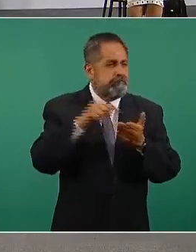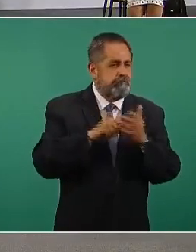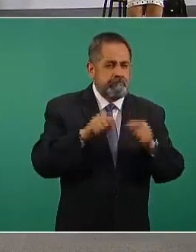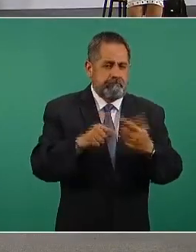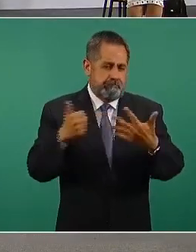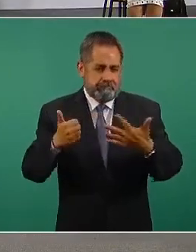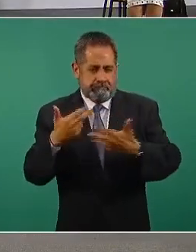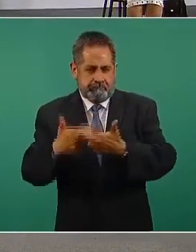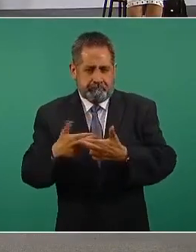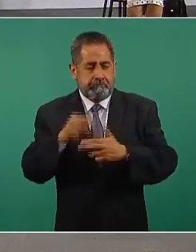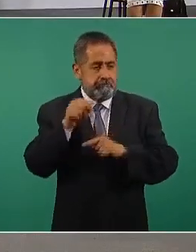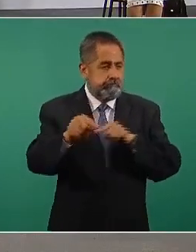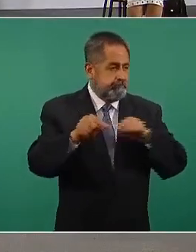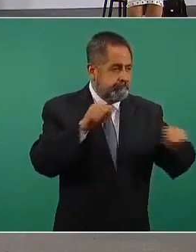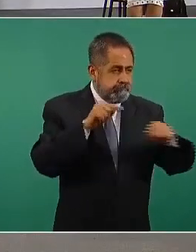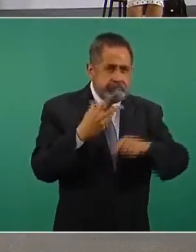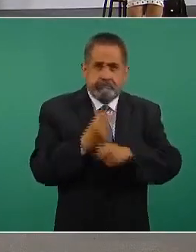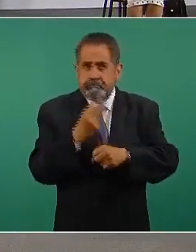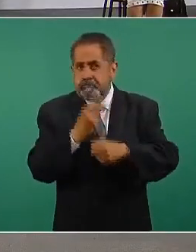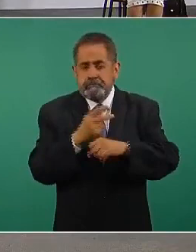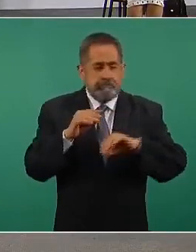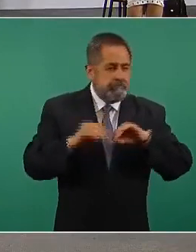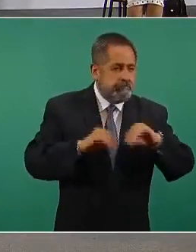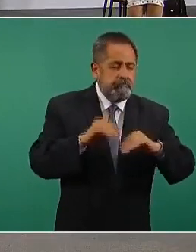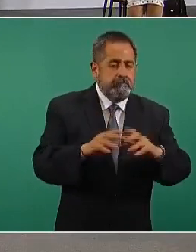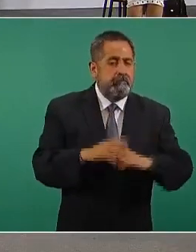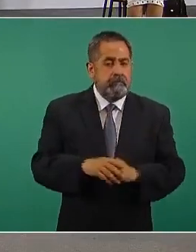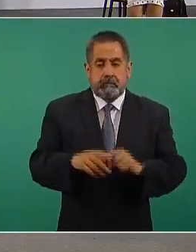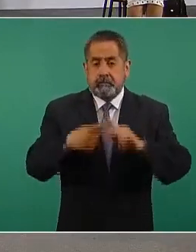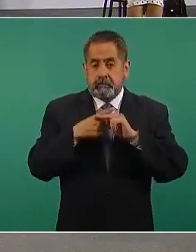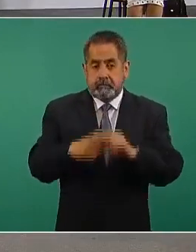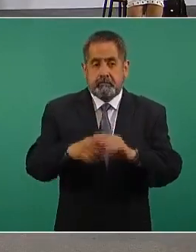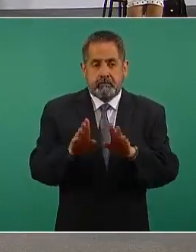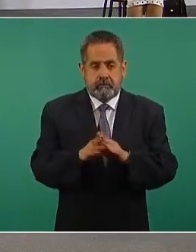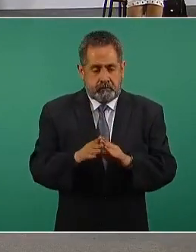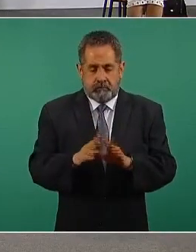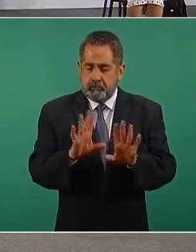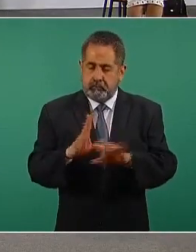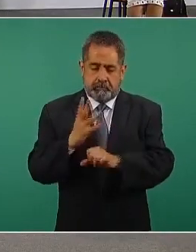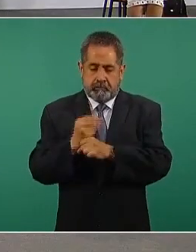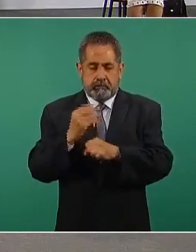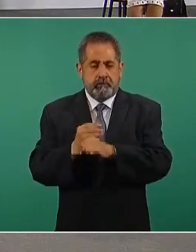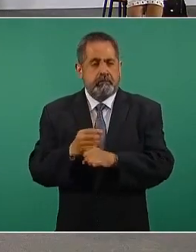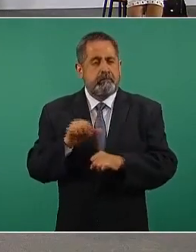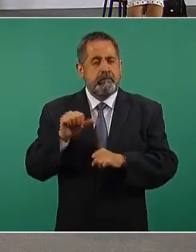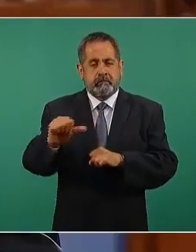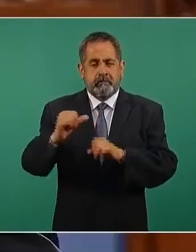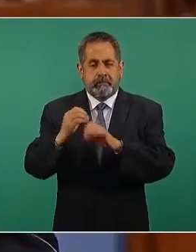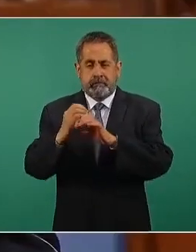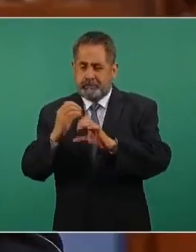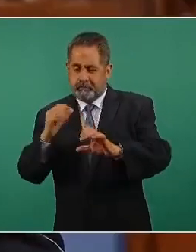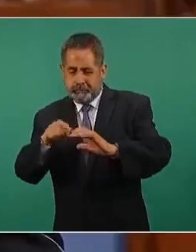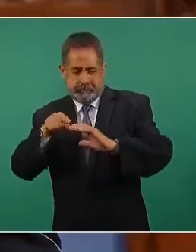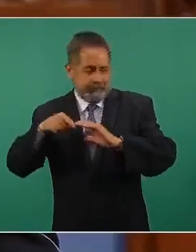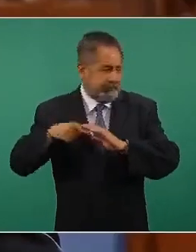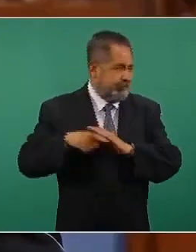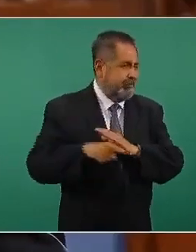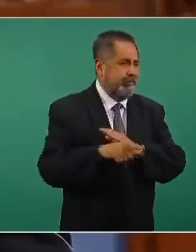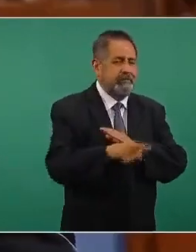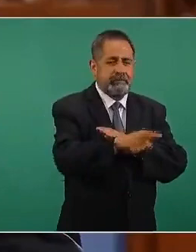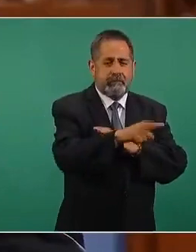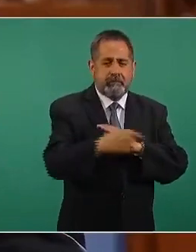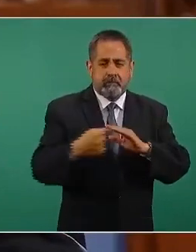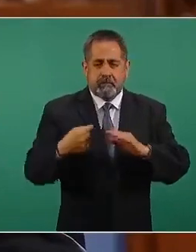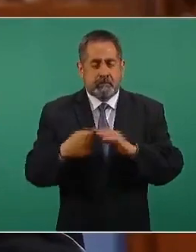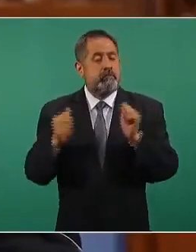6 tomas clandestinas. Se inicia la operación del poliducto de 16 pulgadas Tuxpan-Azcapotzalco, y gracias a la